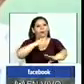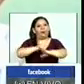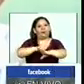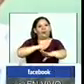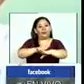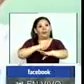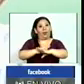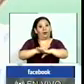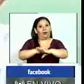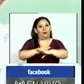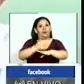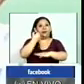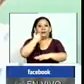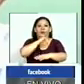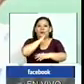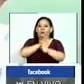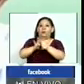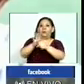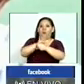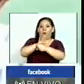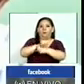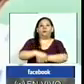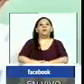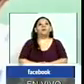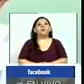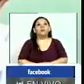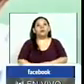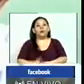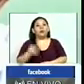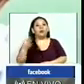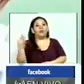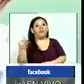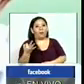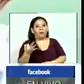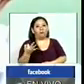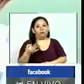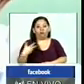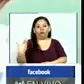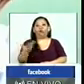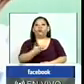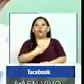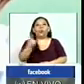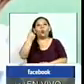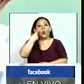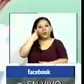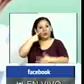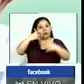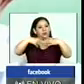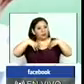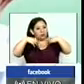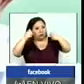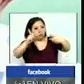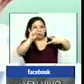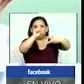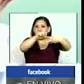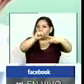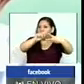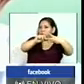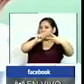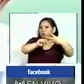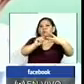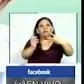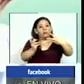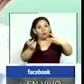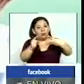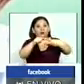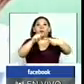esta enfermedad. Tenemos que utilizar el triángulo de seguridad en cuanto a lo que es